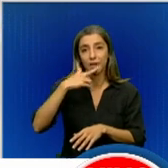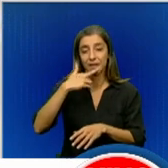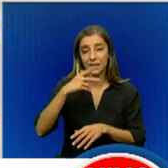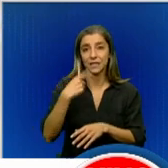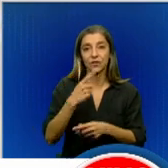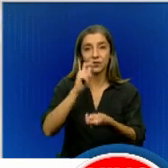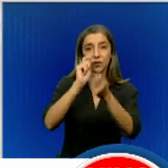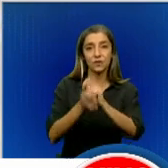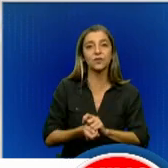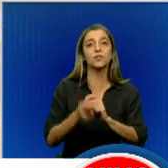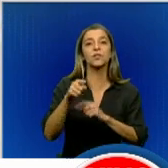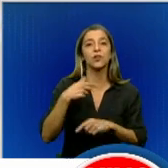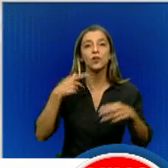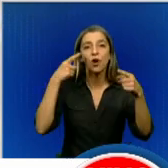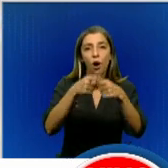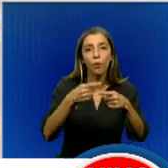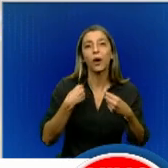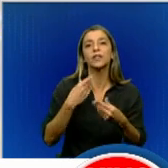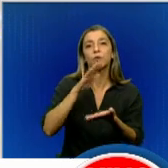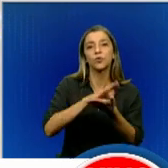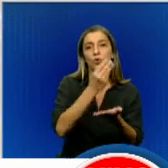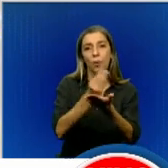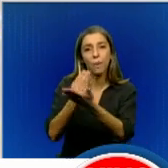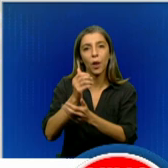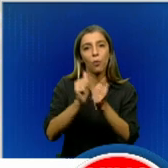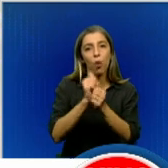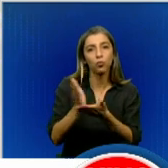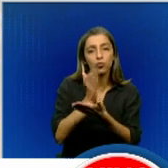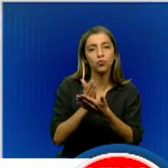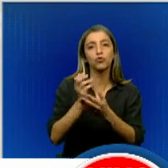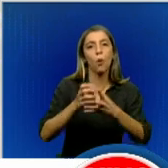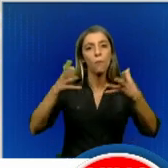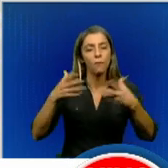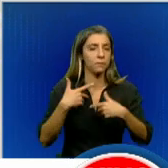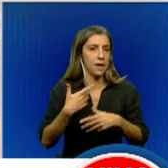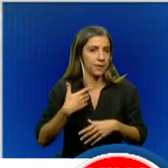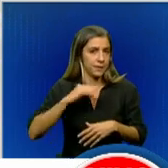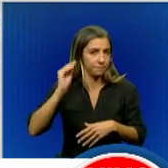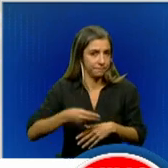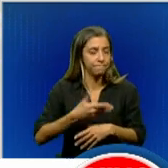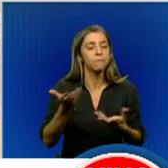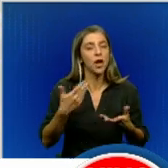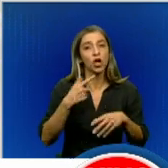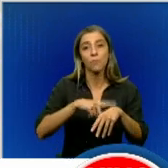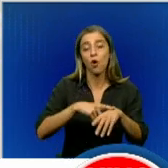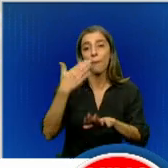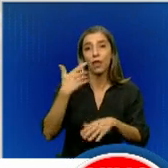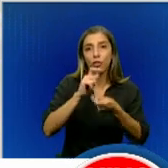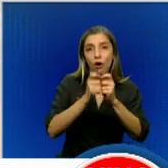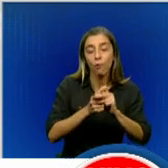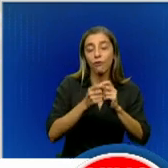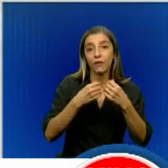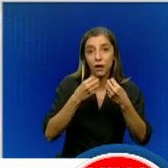con los objetivos esperados ni en empleo ni en producción en crecimiento porque se aplicó la reforma y el empleo cayó porque no las empresas